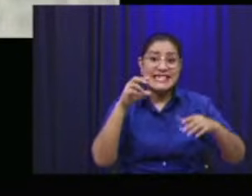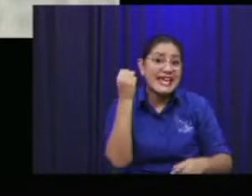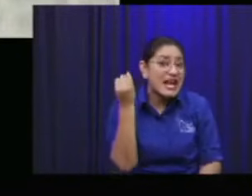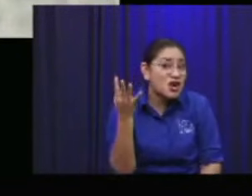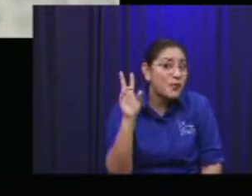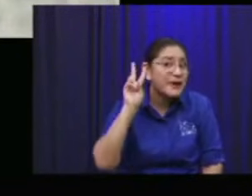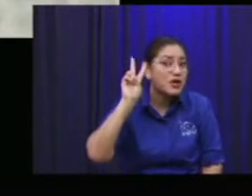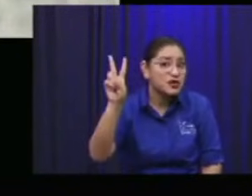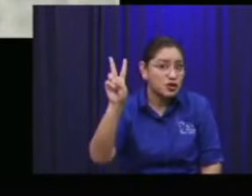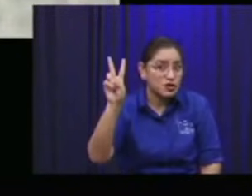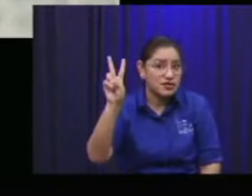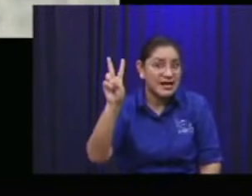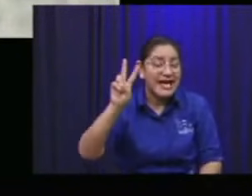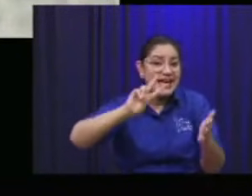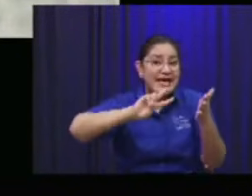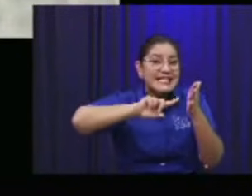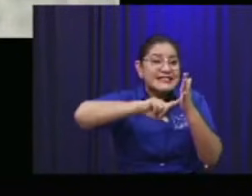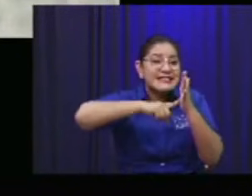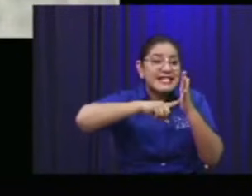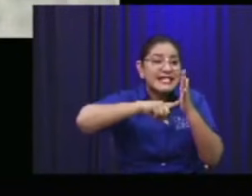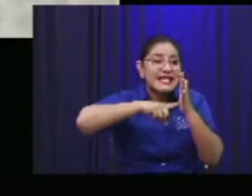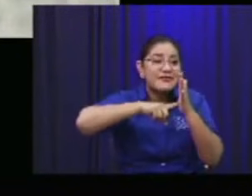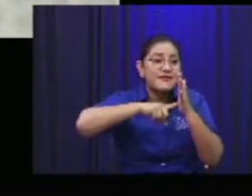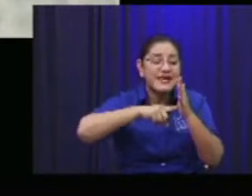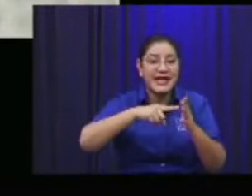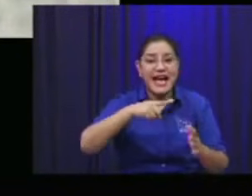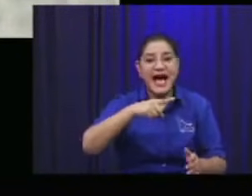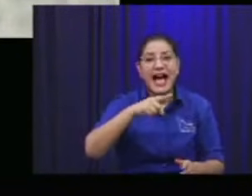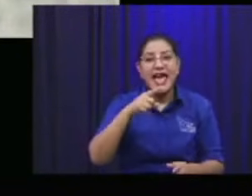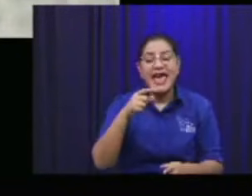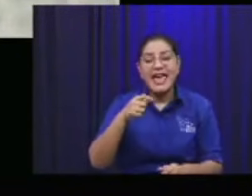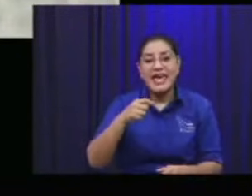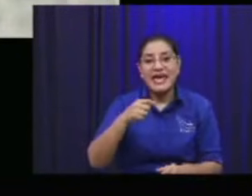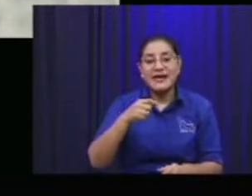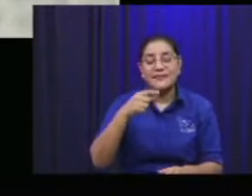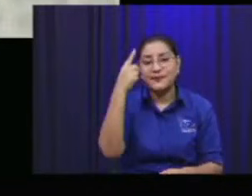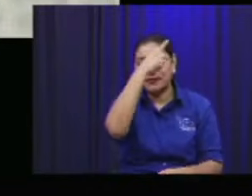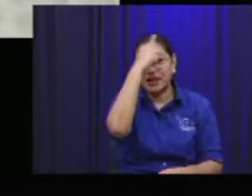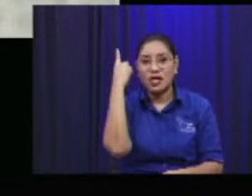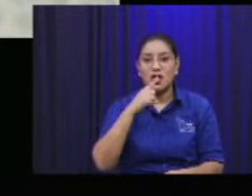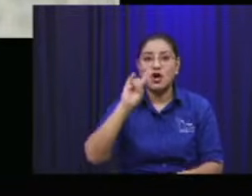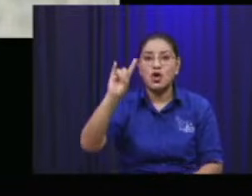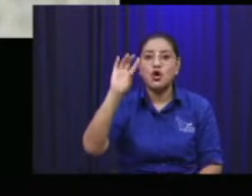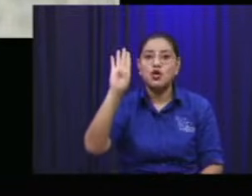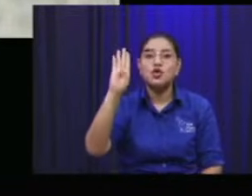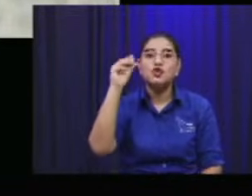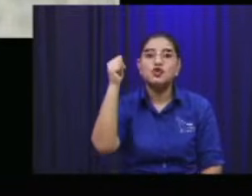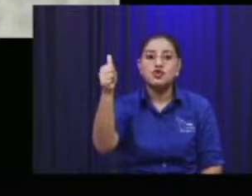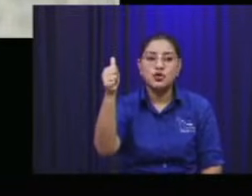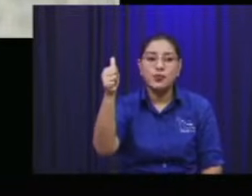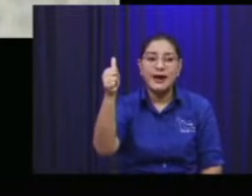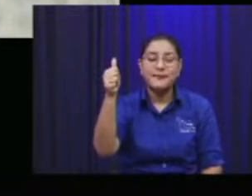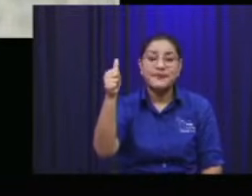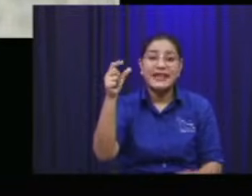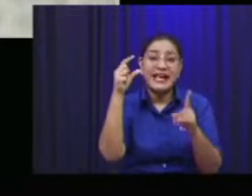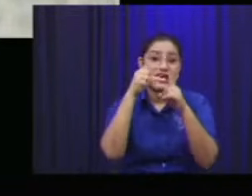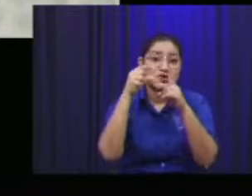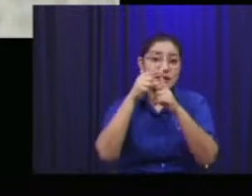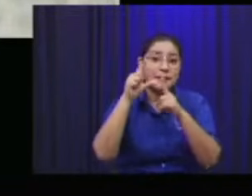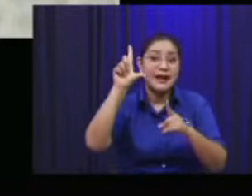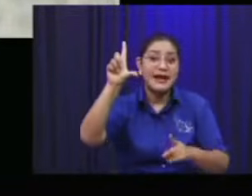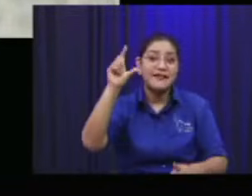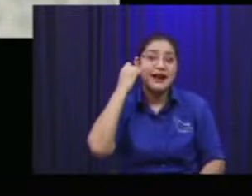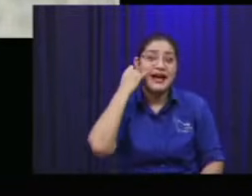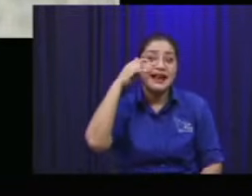no dice salga y dice que esto está literal que es literal entonces en el hebreo